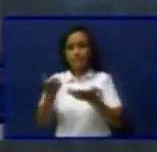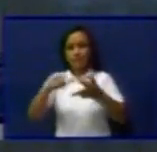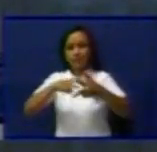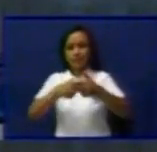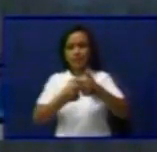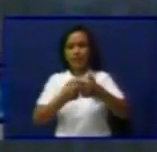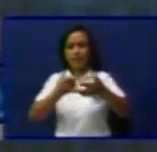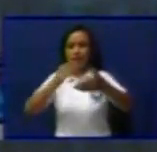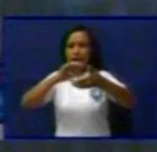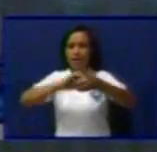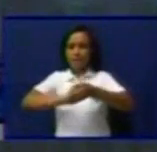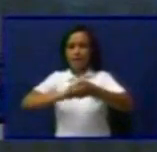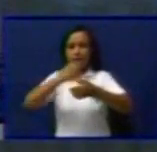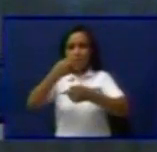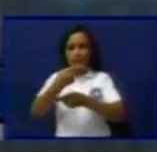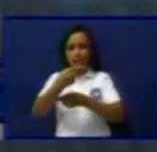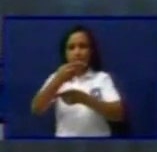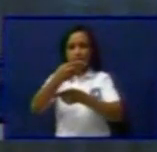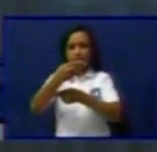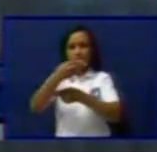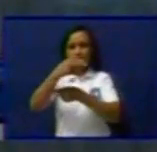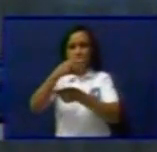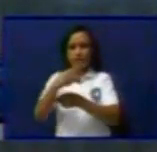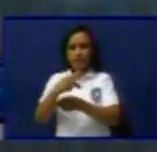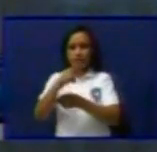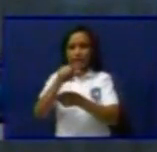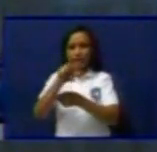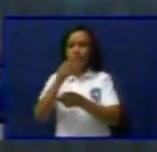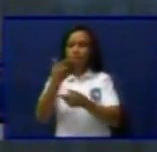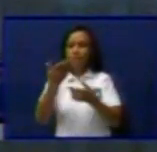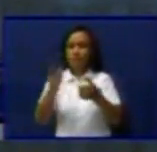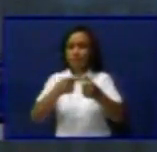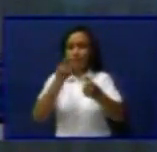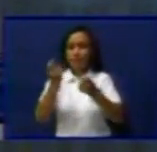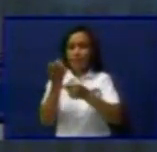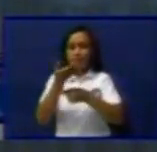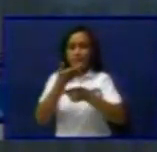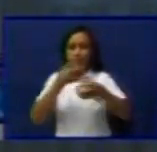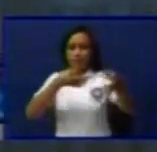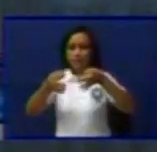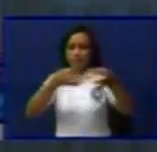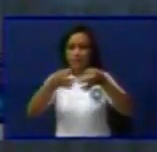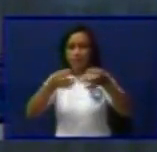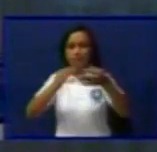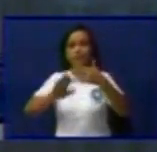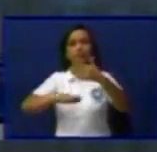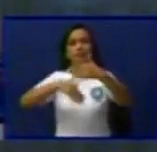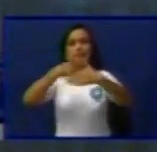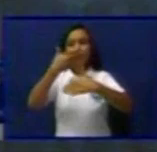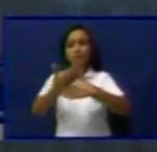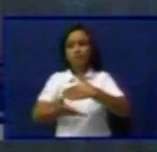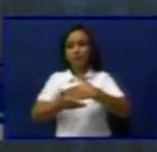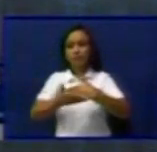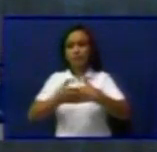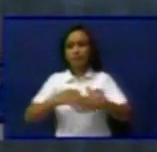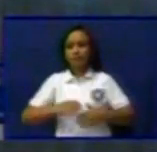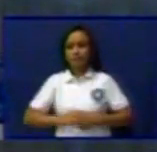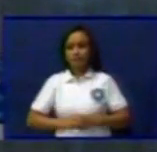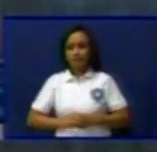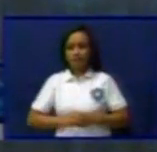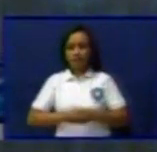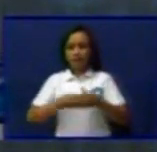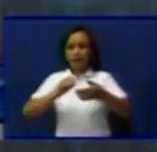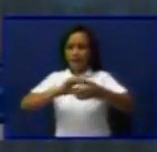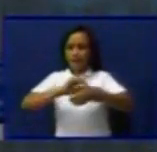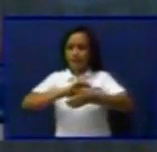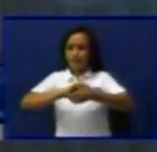nuestros amigos de la empresa HKND, para que hagan la primera presentación y posteriormente a al compañero